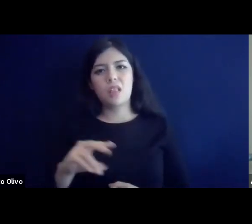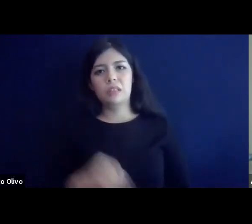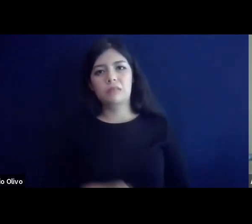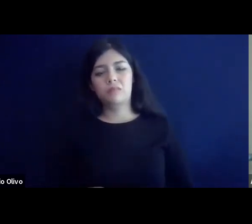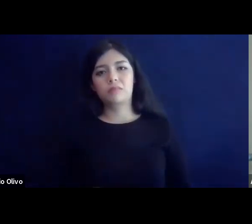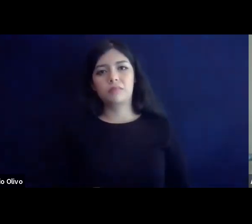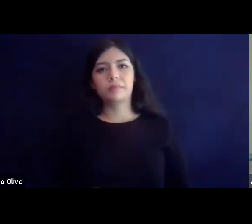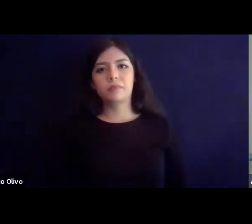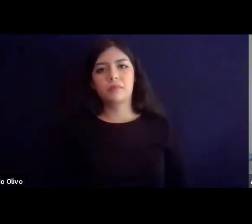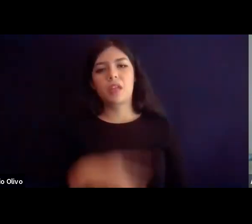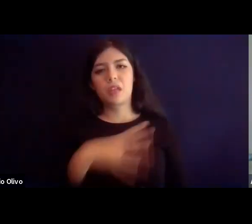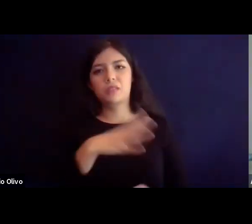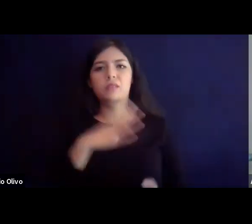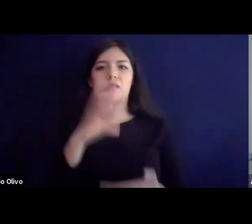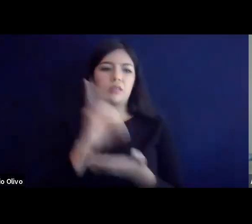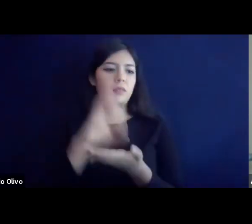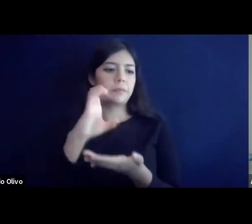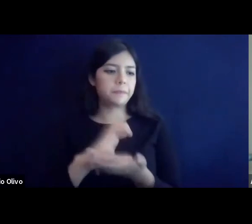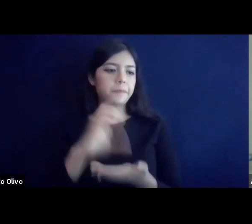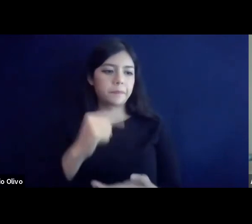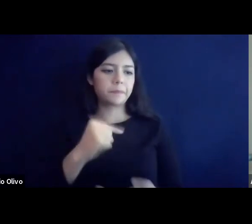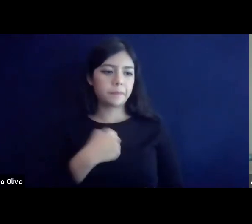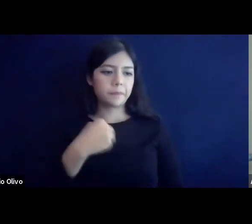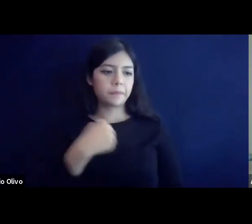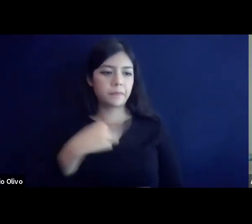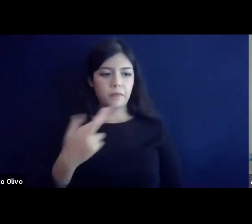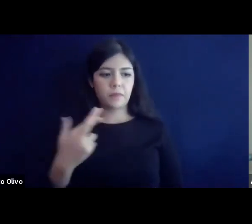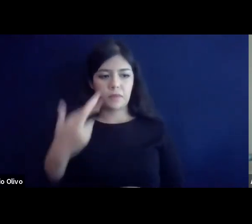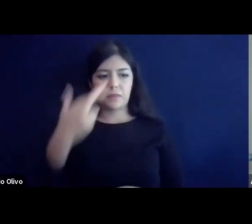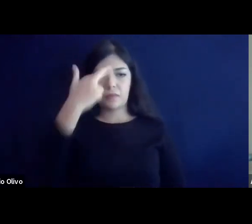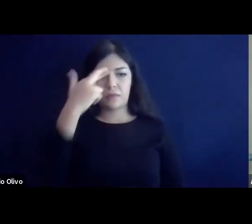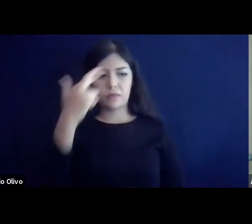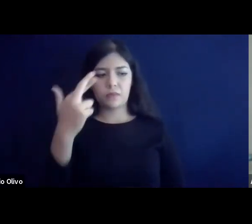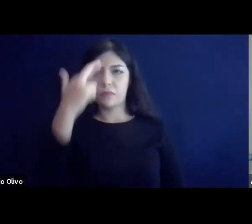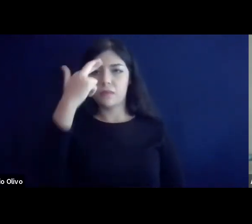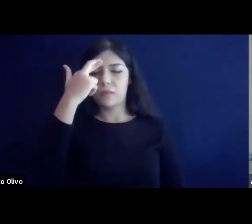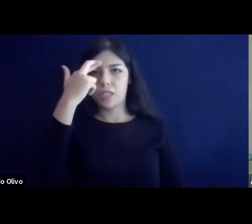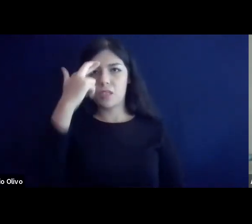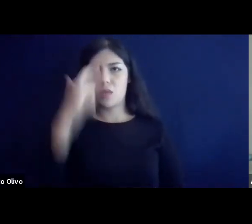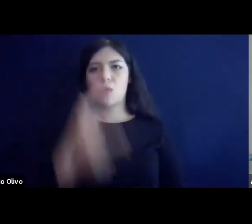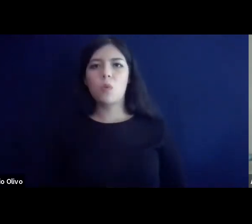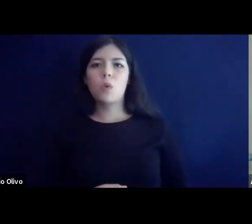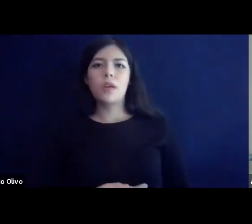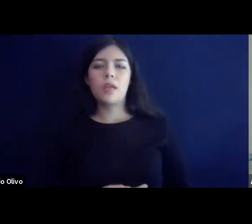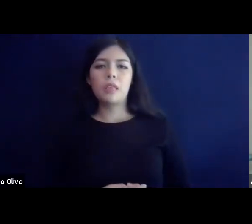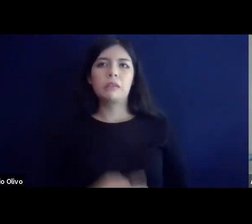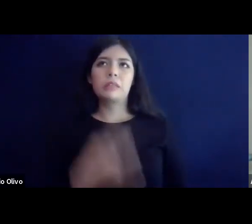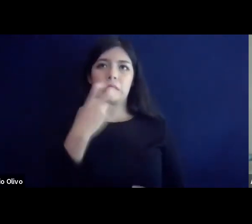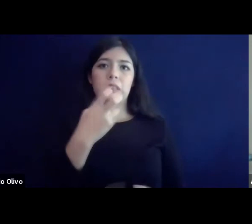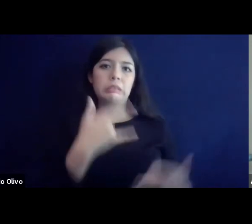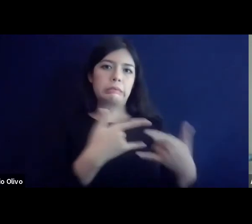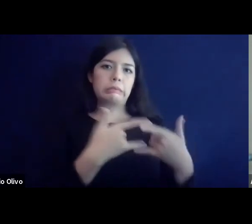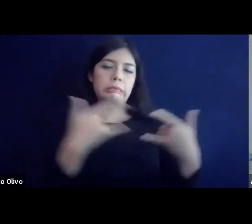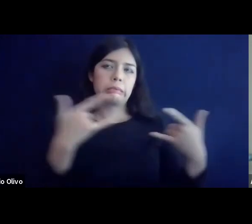una deficiencia. Sí recuerdo yo la historia en uno de los momentos de desesperanza.